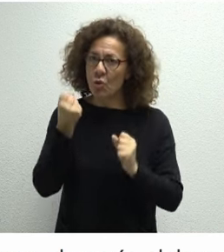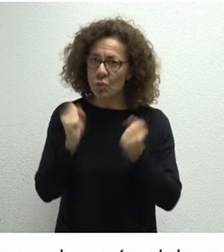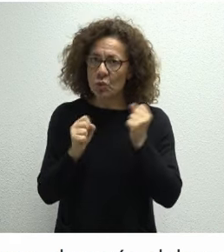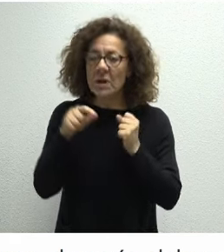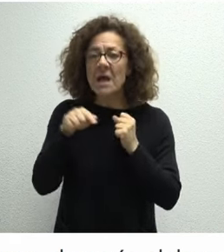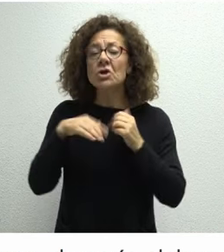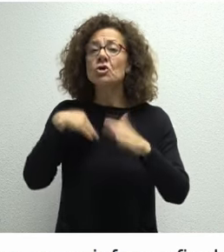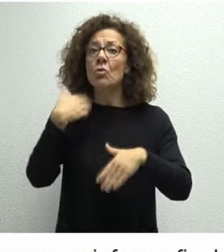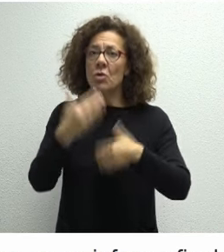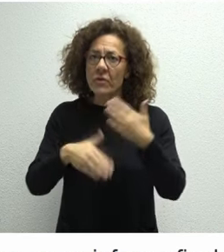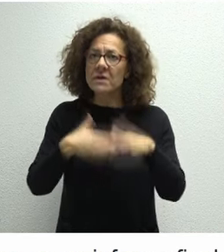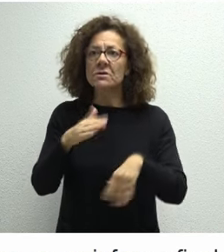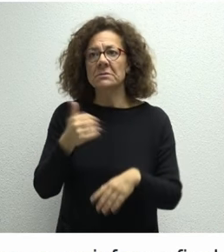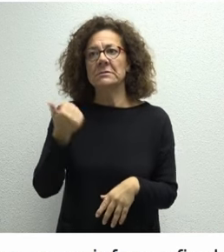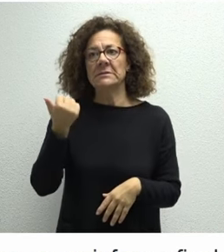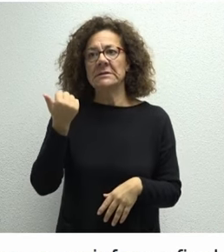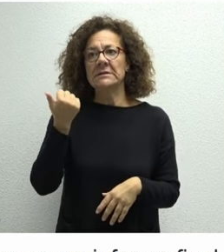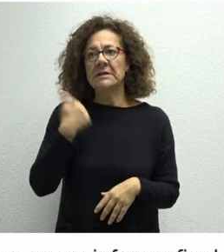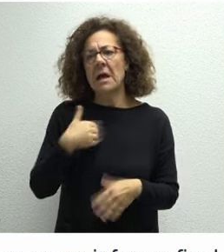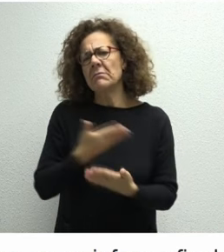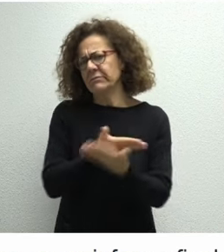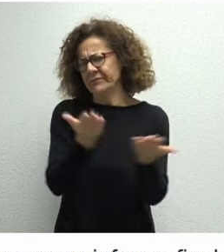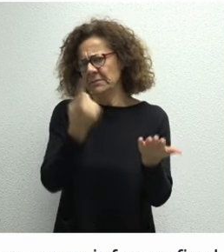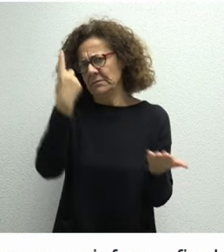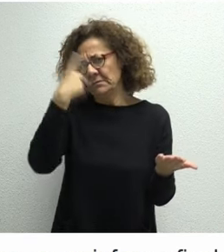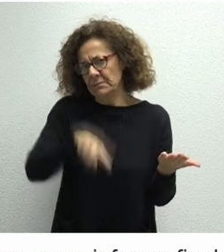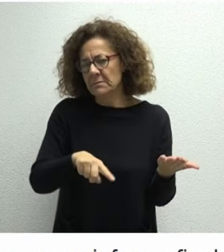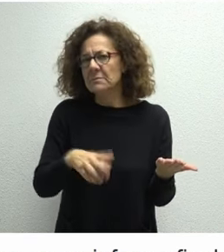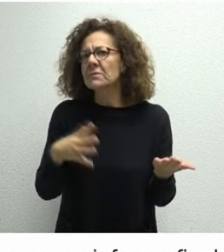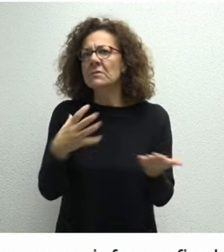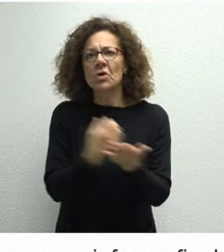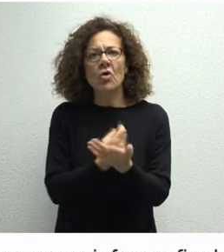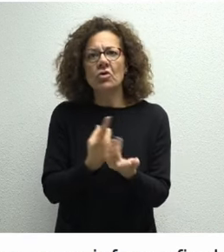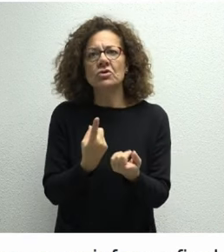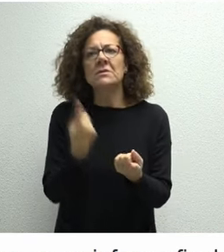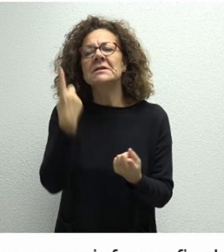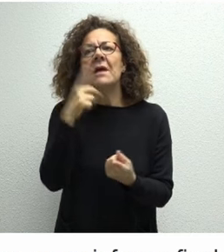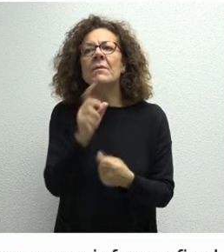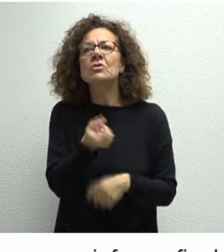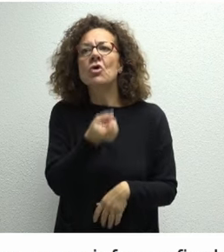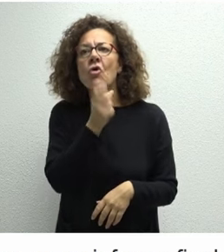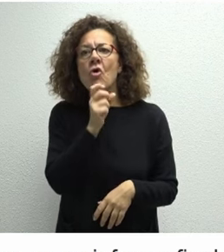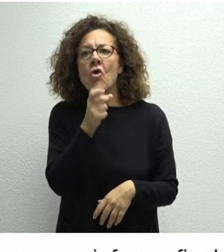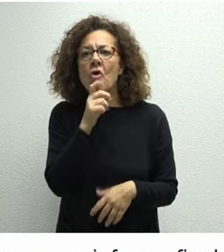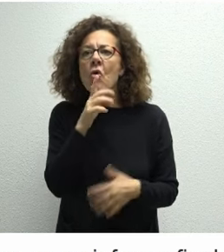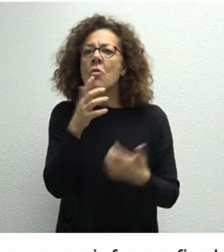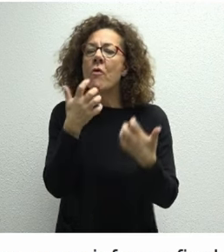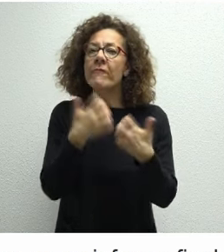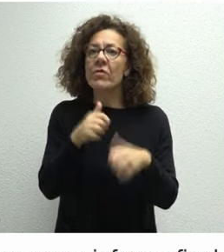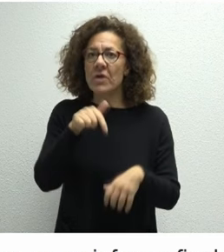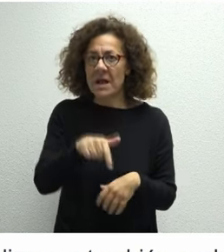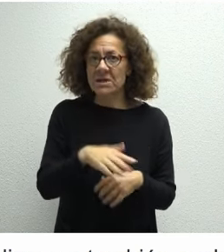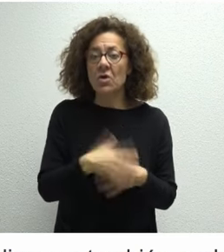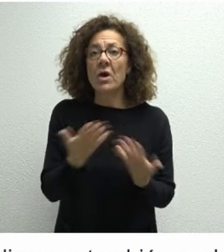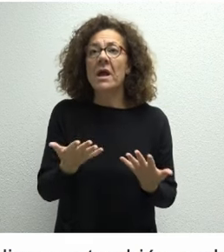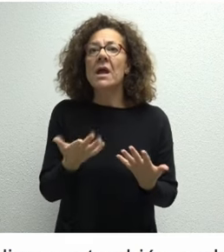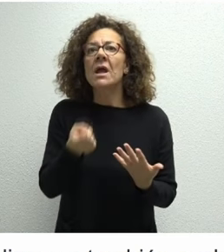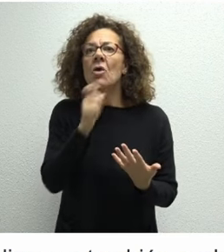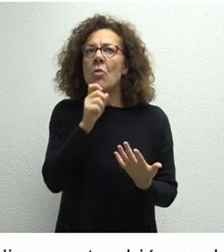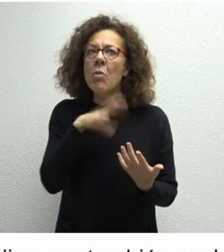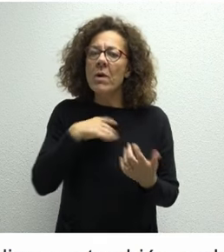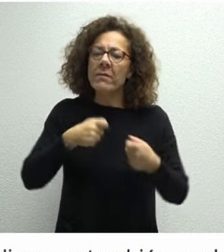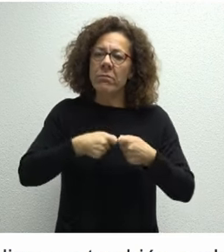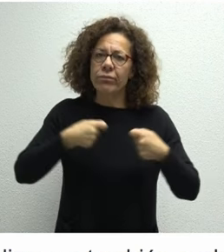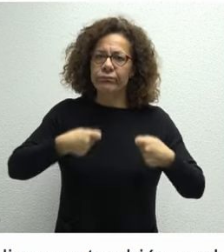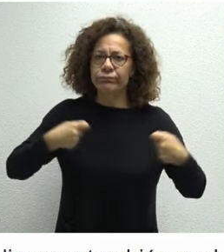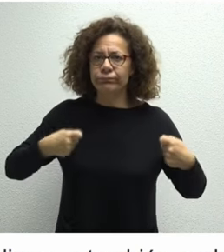estos procesos ya Bueno aquí todos los conocemos todos sabem todos sabemos cómo cómo funciona esto no y lo que puede dilatarse en el